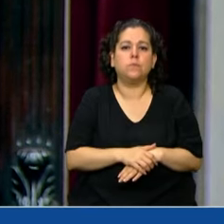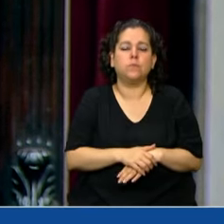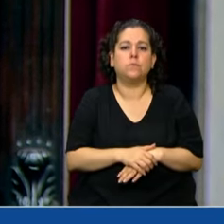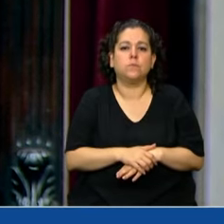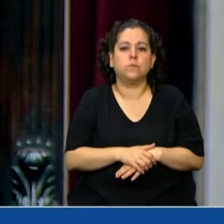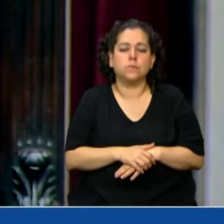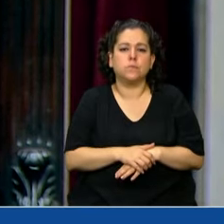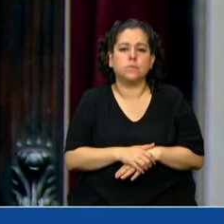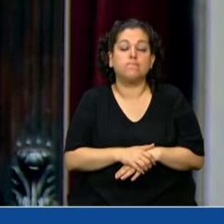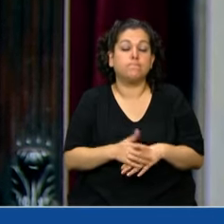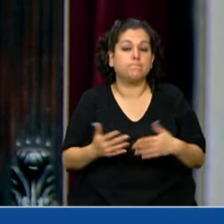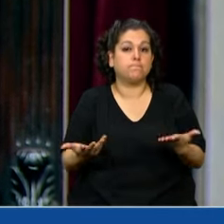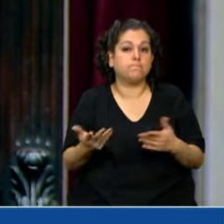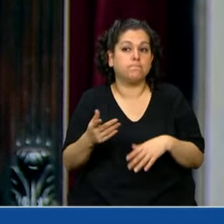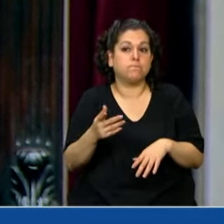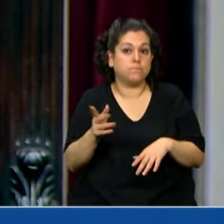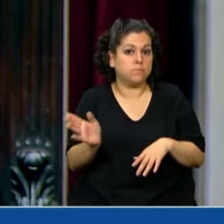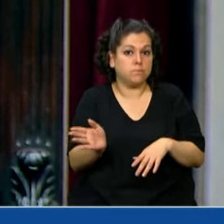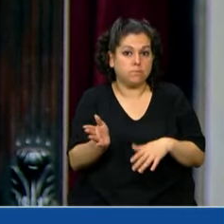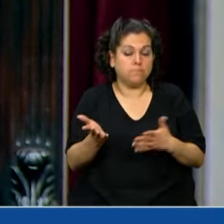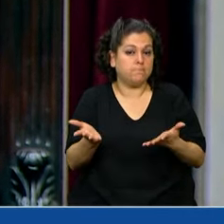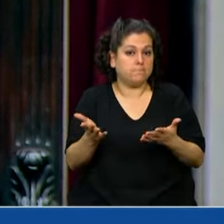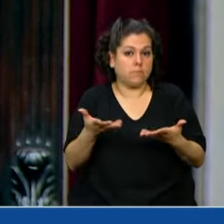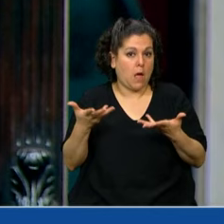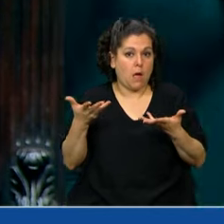nominal si está suficientemente